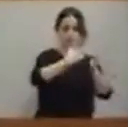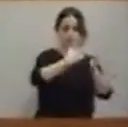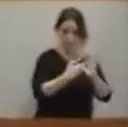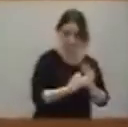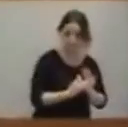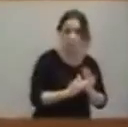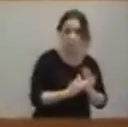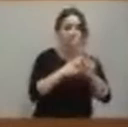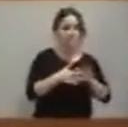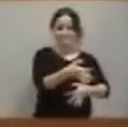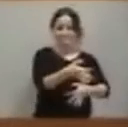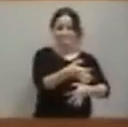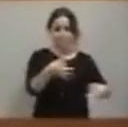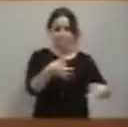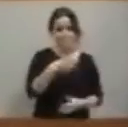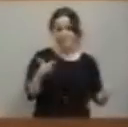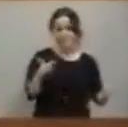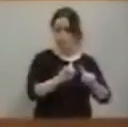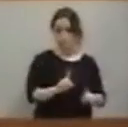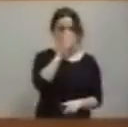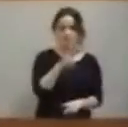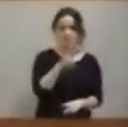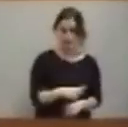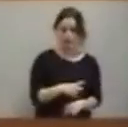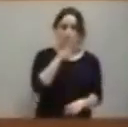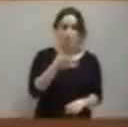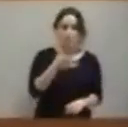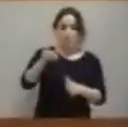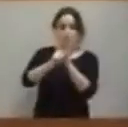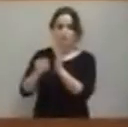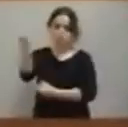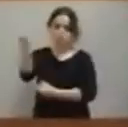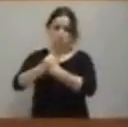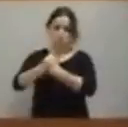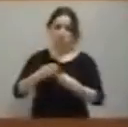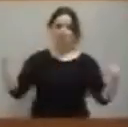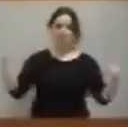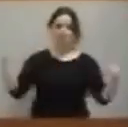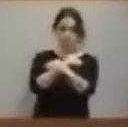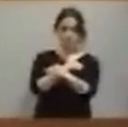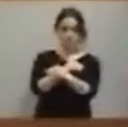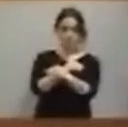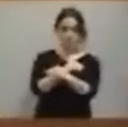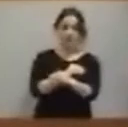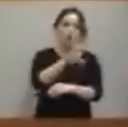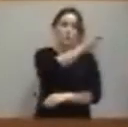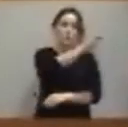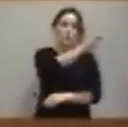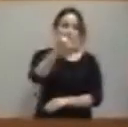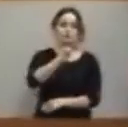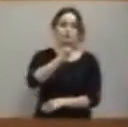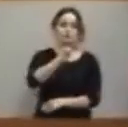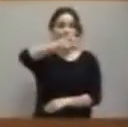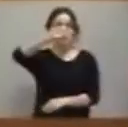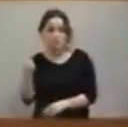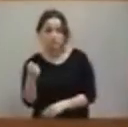ya no era la adecuada, que ya no era la correcta en función de los datos económicos que disponíamos en aquel momento. Que otras comunidades estén